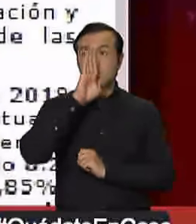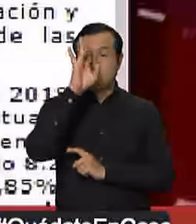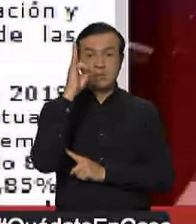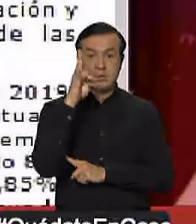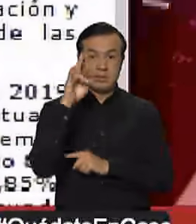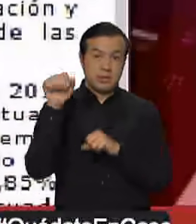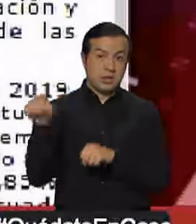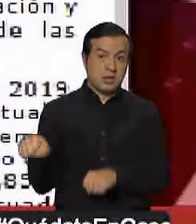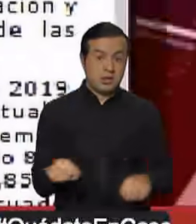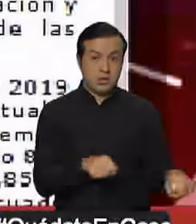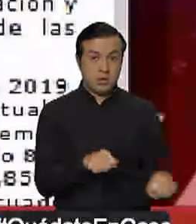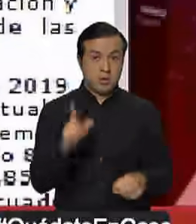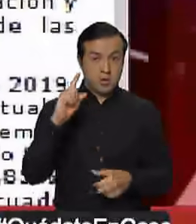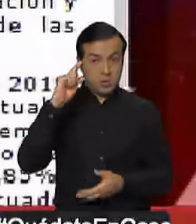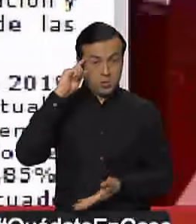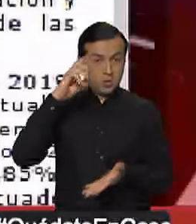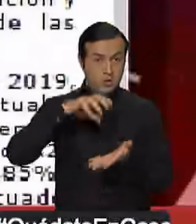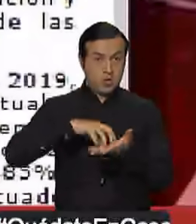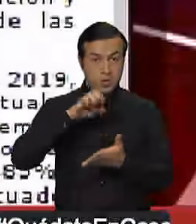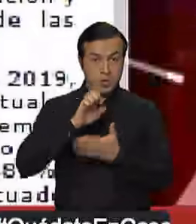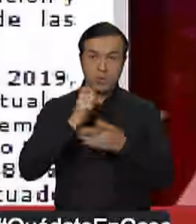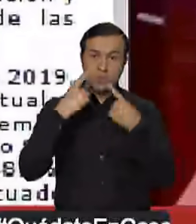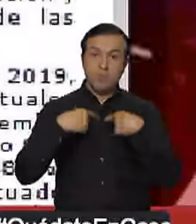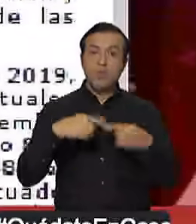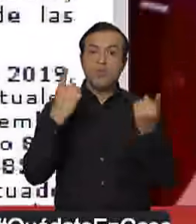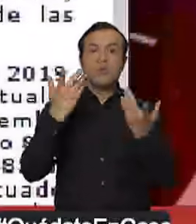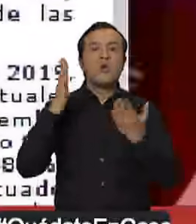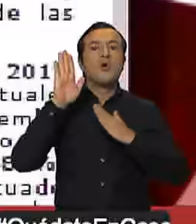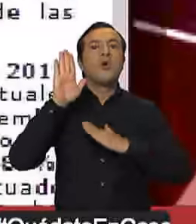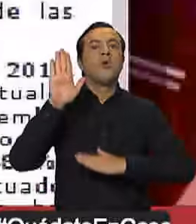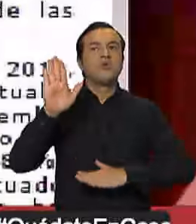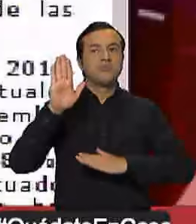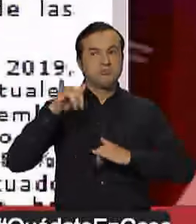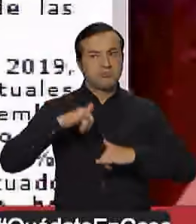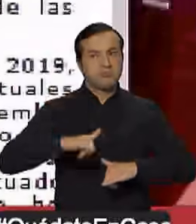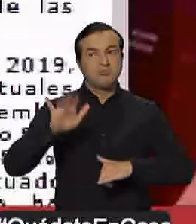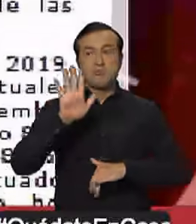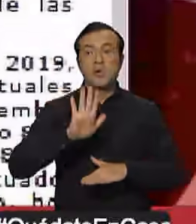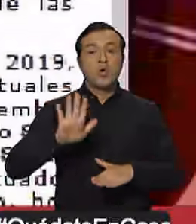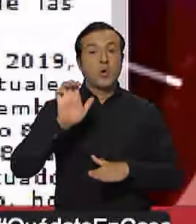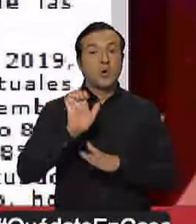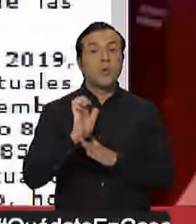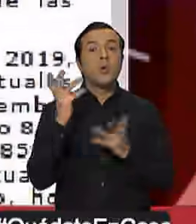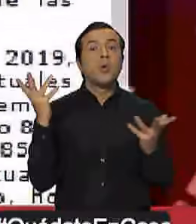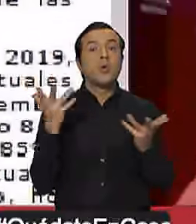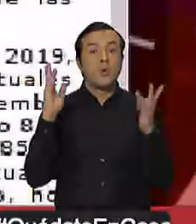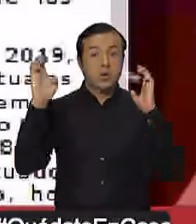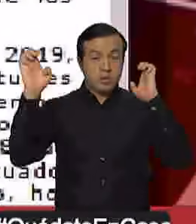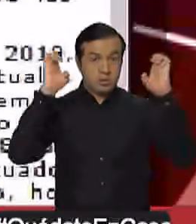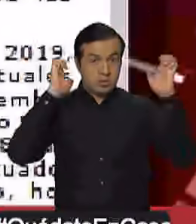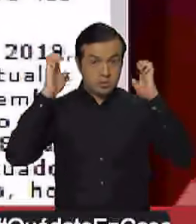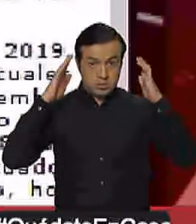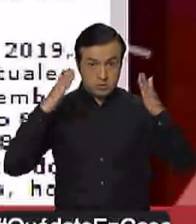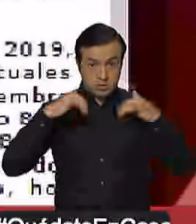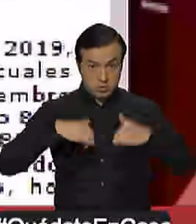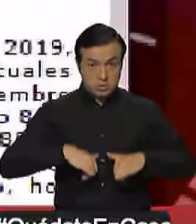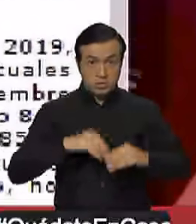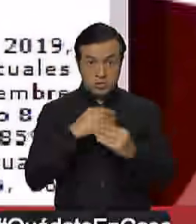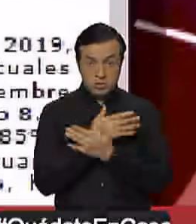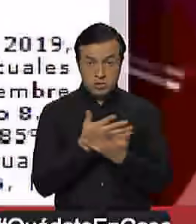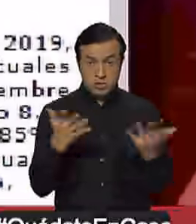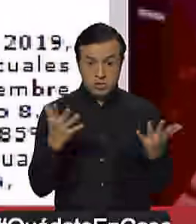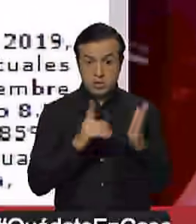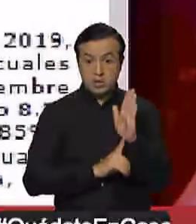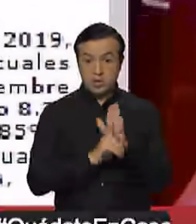17 de mayo, el Gobierno Nacional reitera su compromiso de consolidar el Ecuador Digital desde una estrategia creada para aportar al